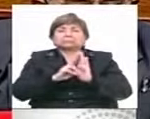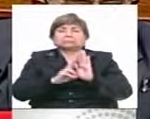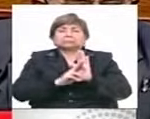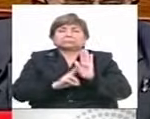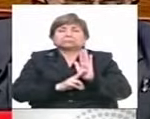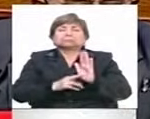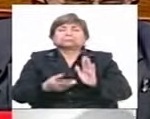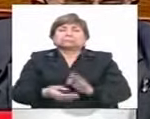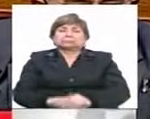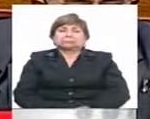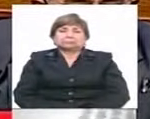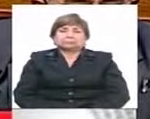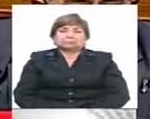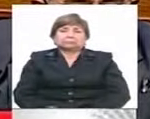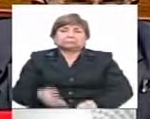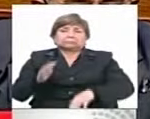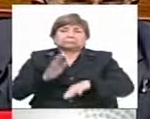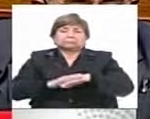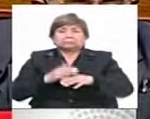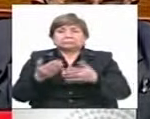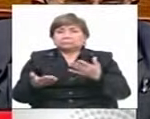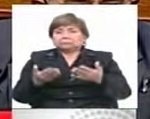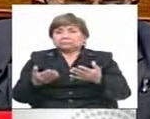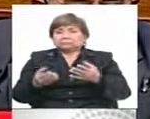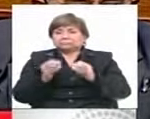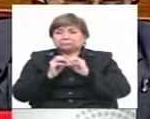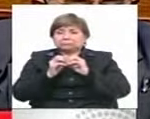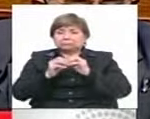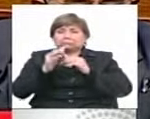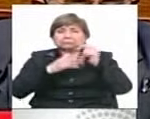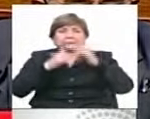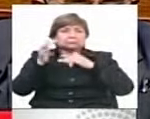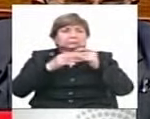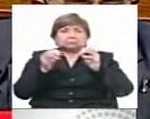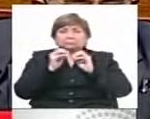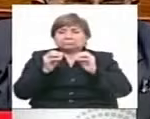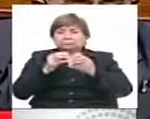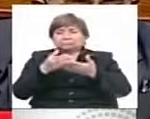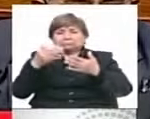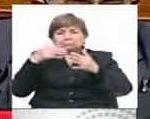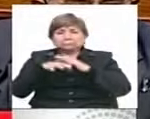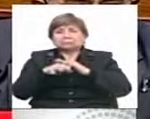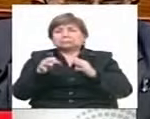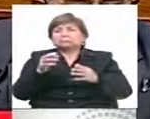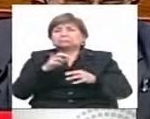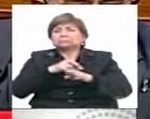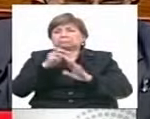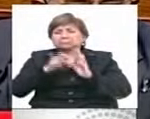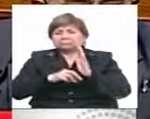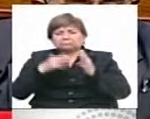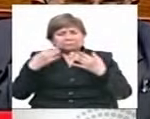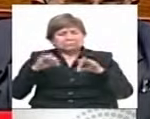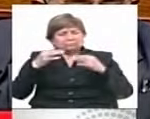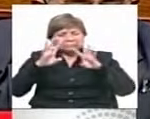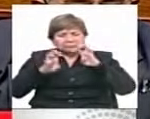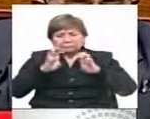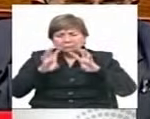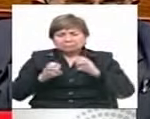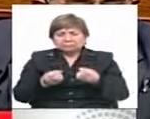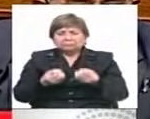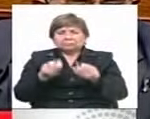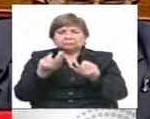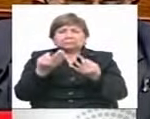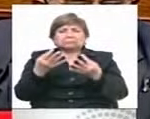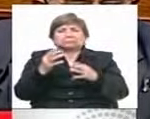reglamento? Sobre mantenimiento de locales escolares, programas de intervenciones pedagógicas, siempre se han hecho evaluaciones cuantitativas,